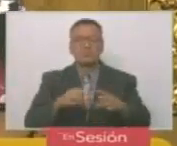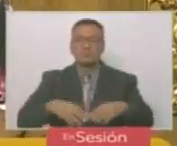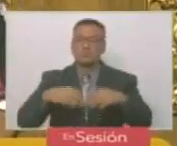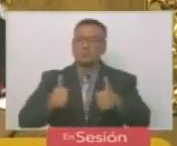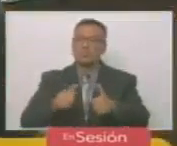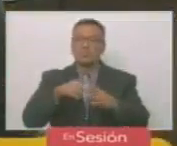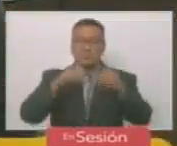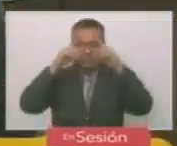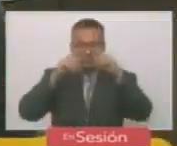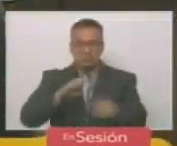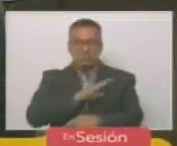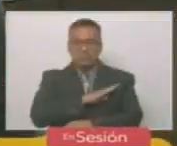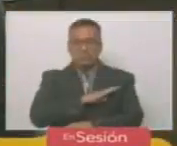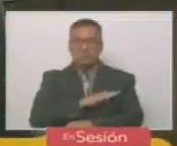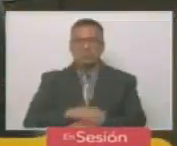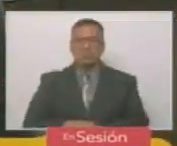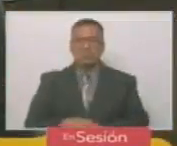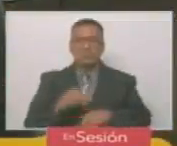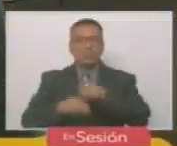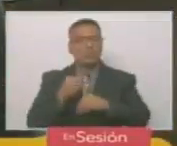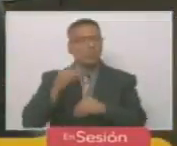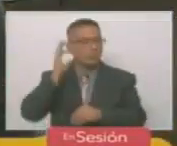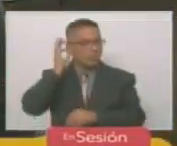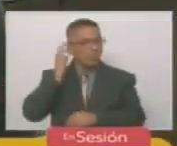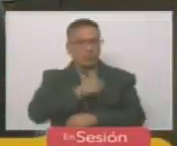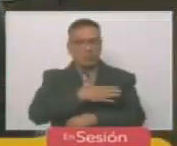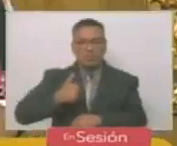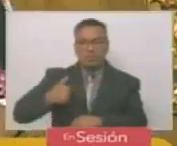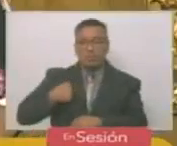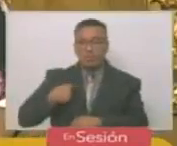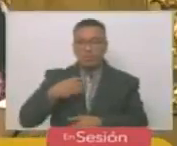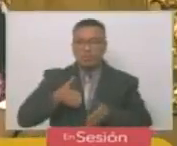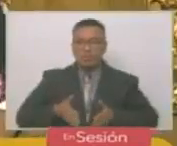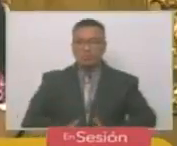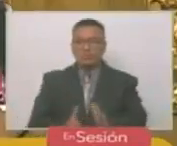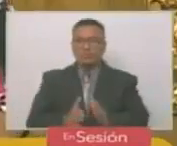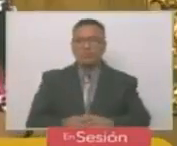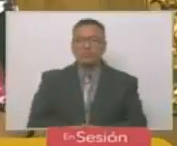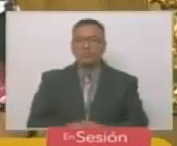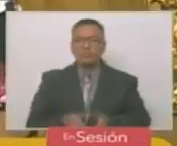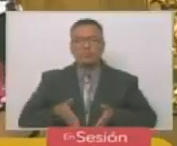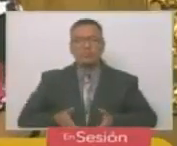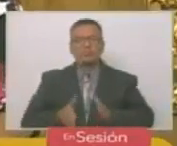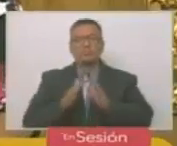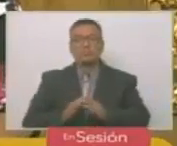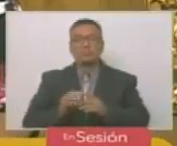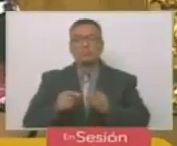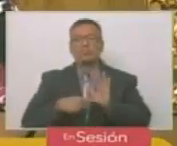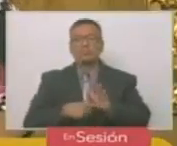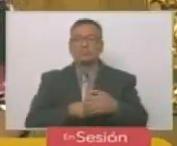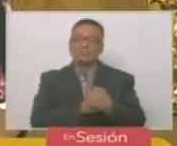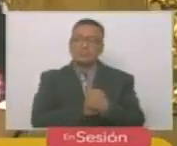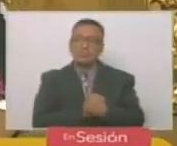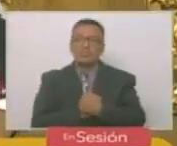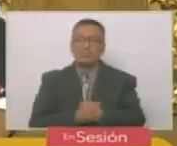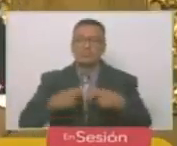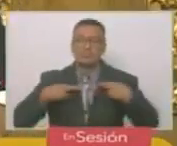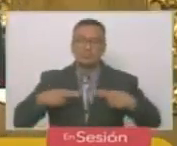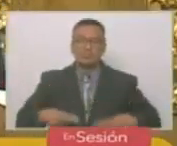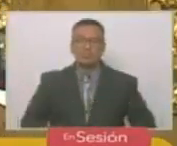decidir. ¿Cómo las mujeres queremos parir para hacer nacimiento un acto amoroso y